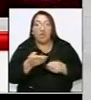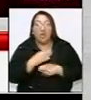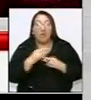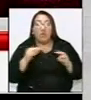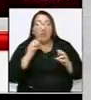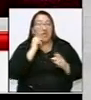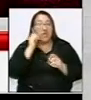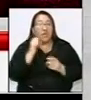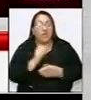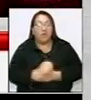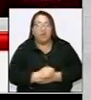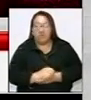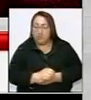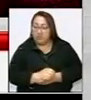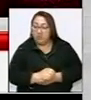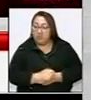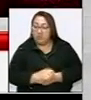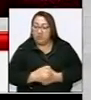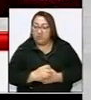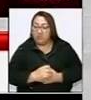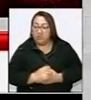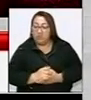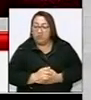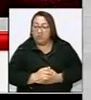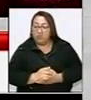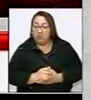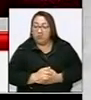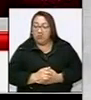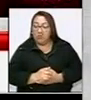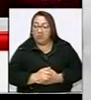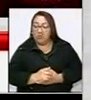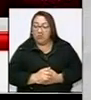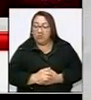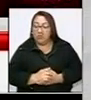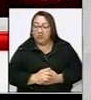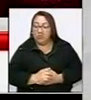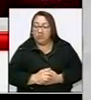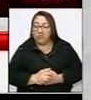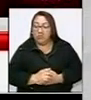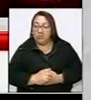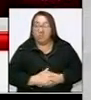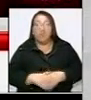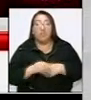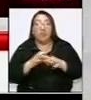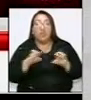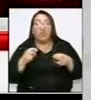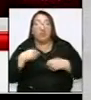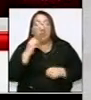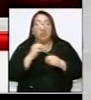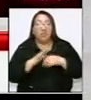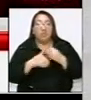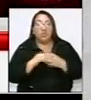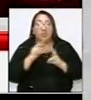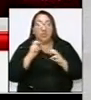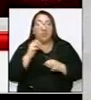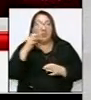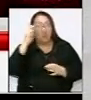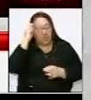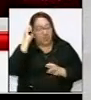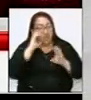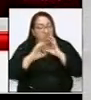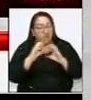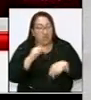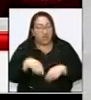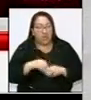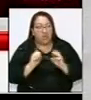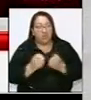medio radial de que la población debería movilizarse a favor de las reformas políticas que se están discutiendo